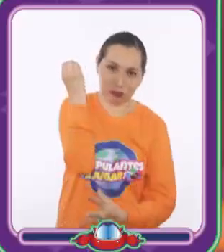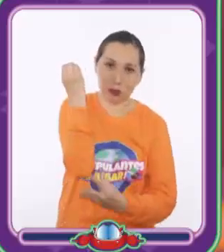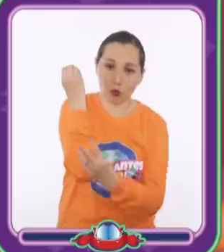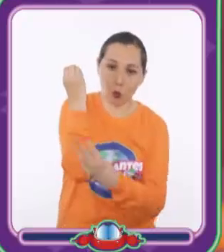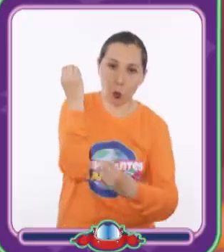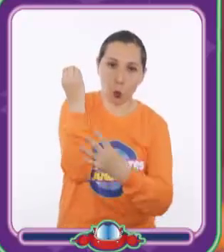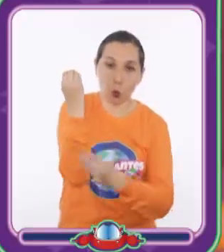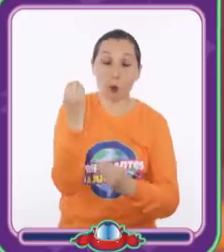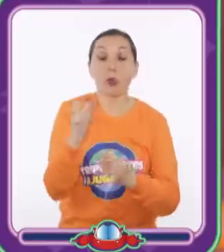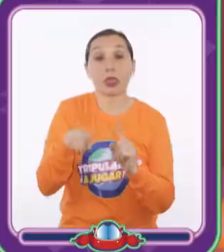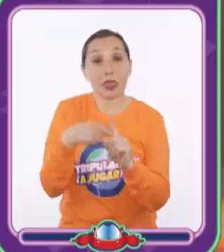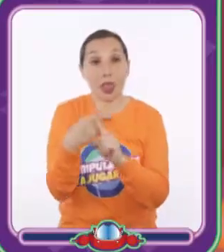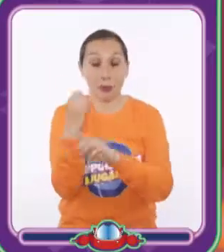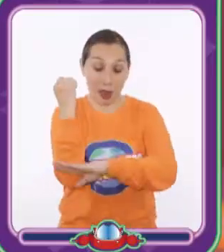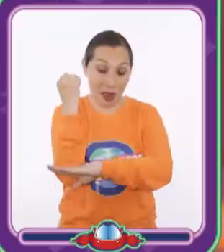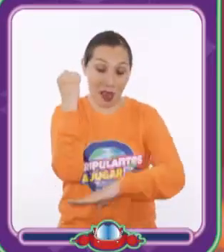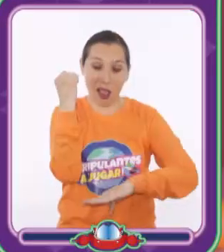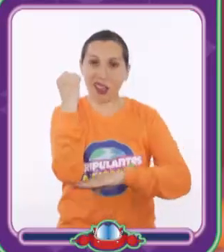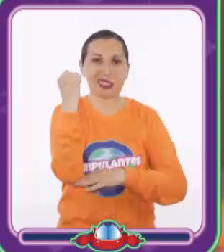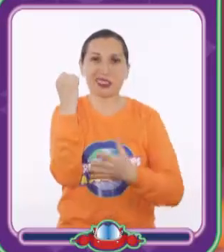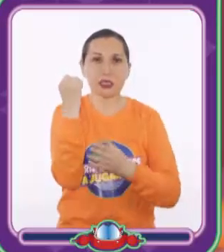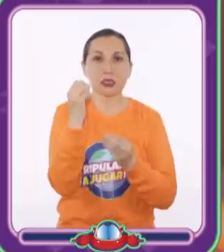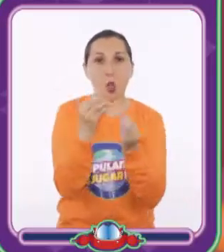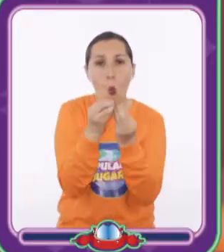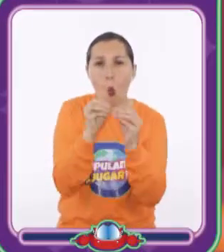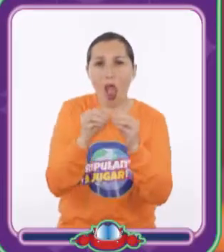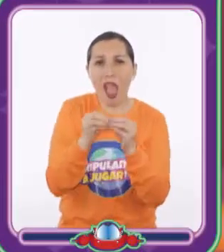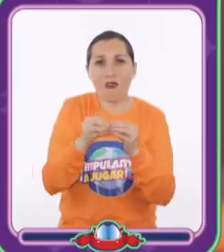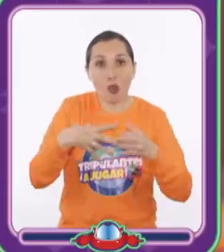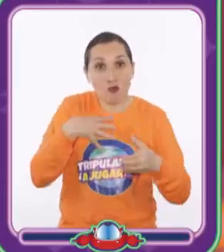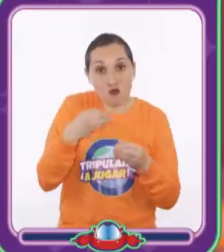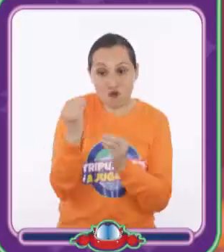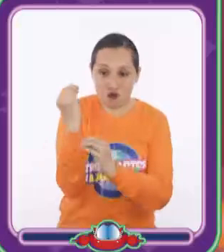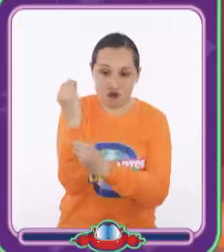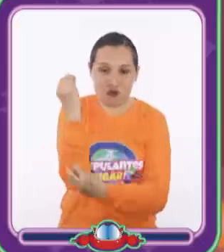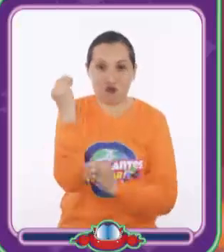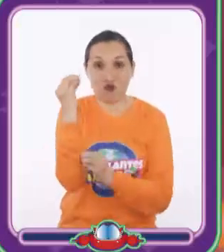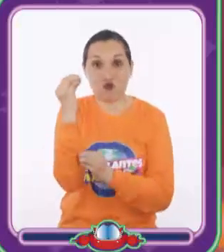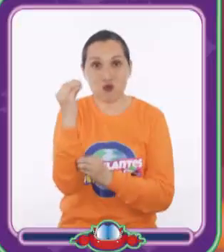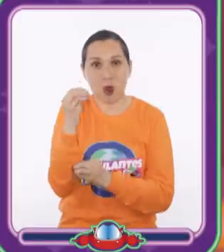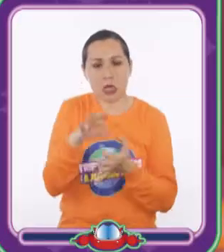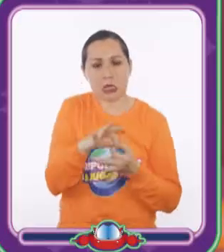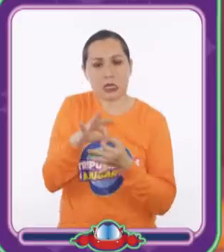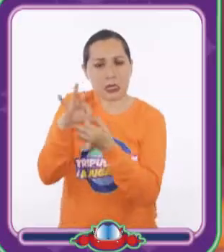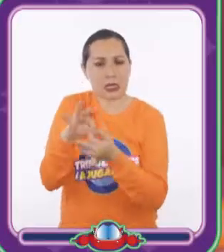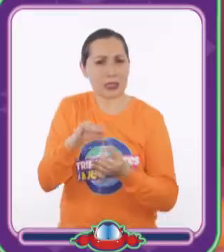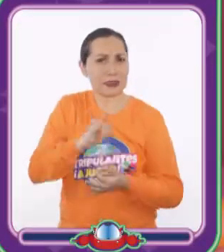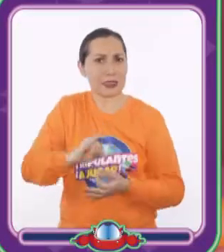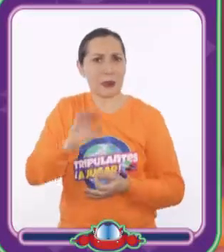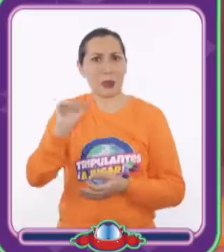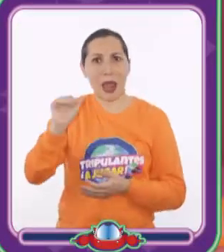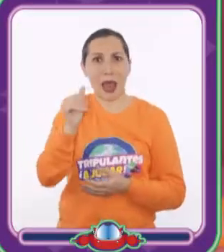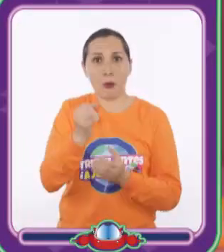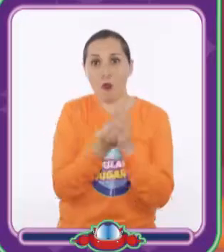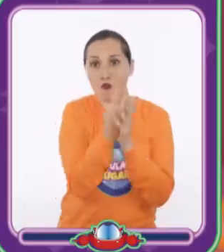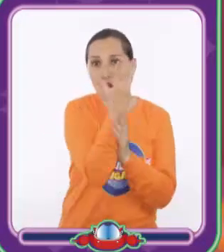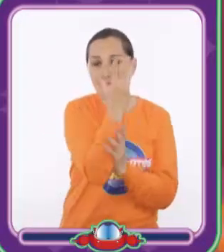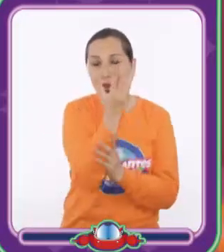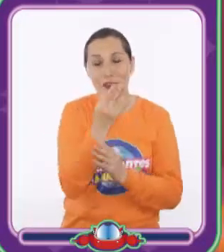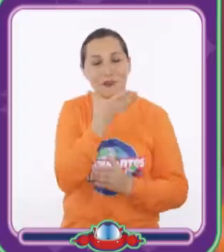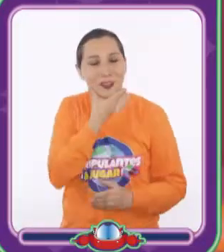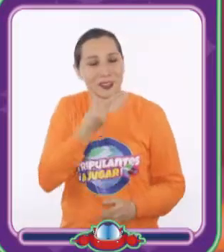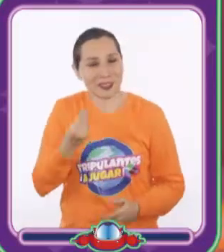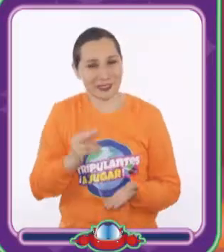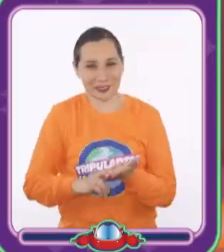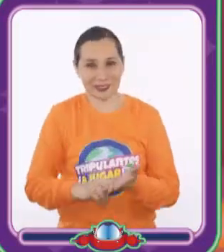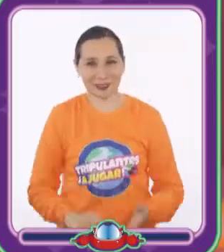misma planta. Además, usa la base de la planta para poner sus huevos. El chagual y su mariposa son inseparables. ¡Qué lindo!